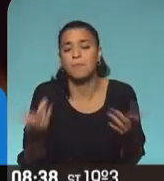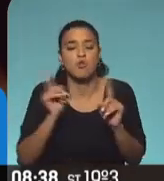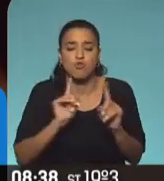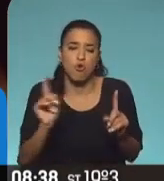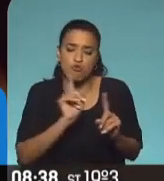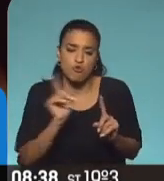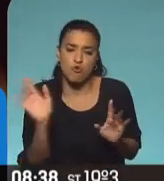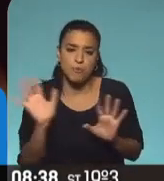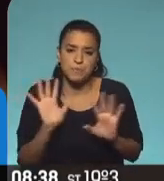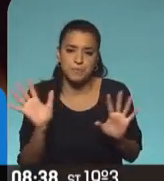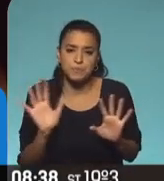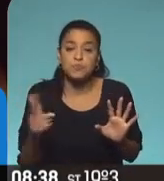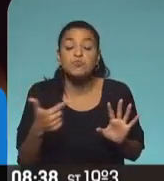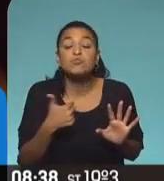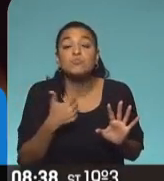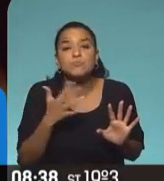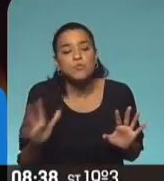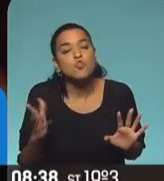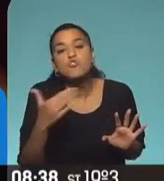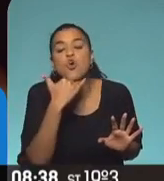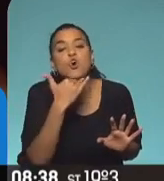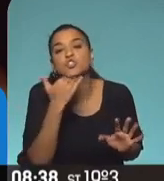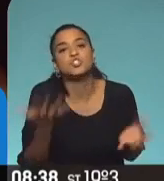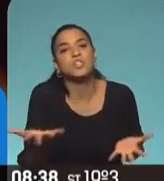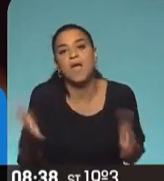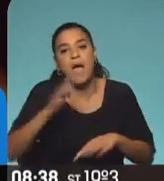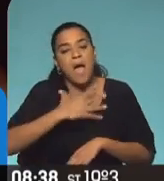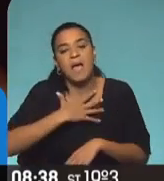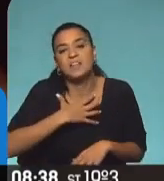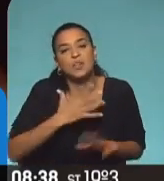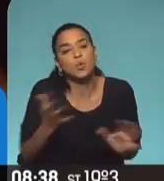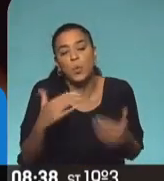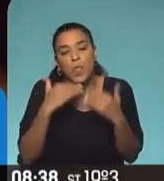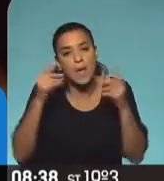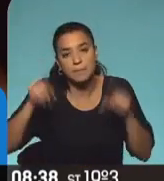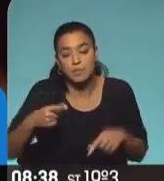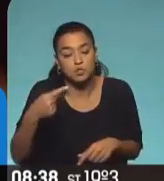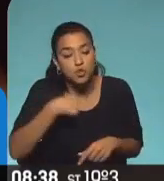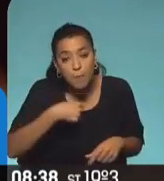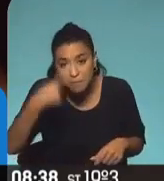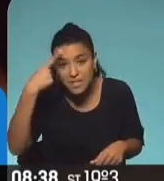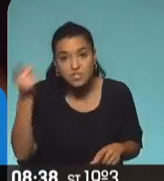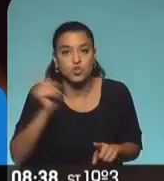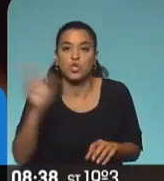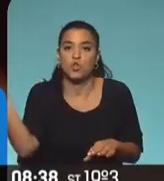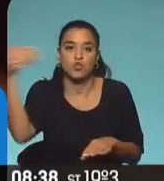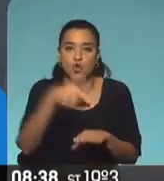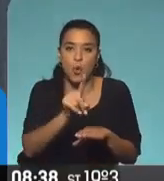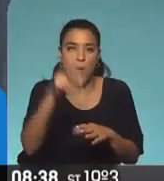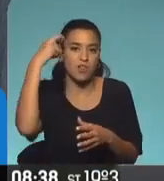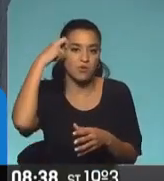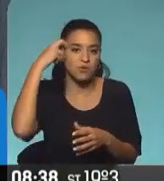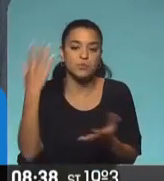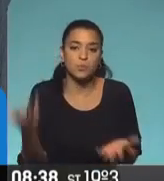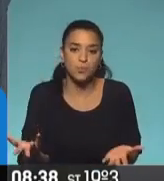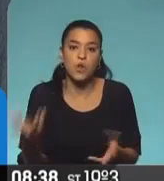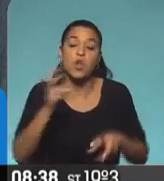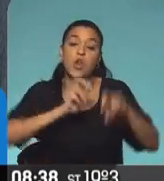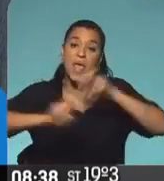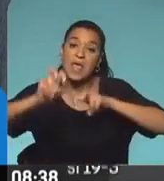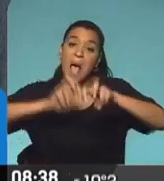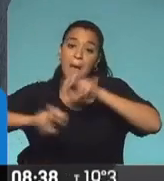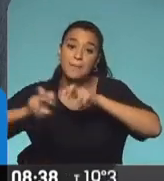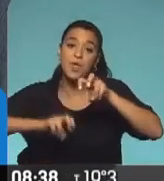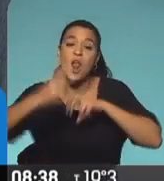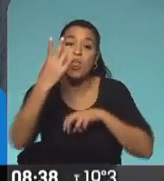yo desconozco cuál es la actitud pero yo creo que no que no va a estar presente bueno recambio institucional a partir